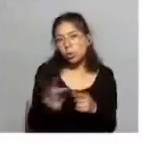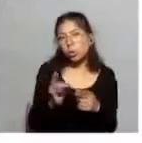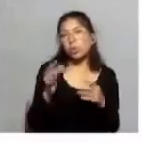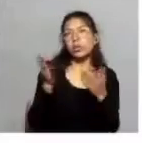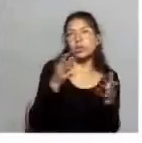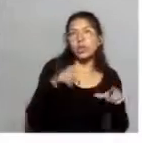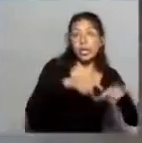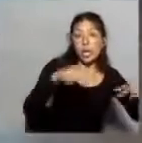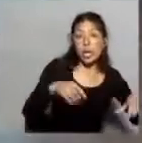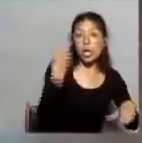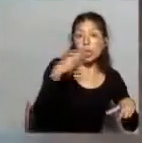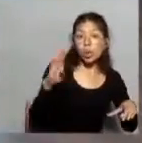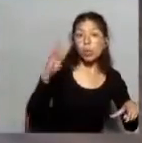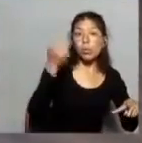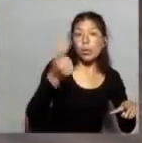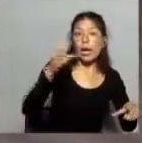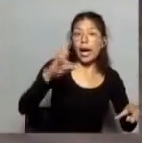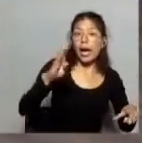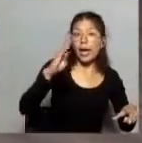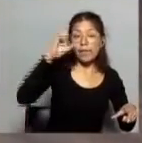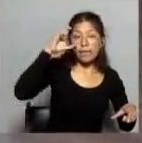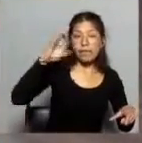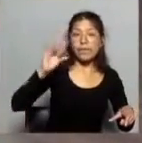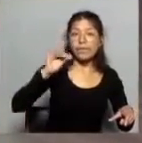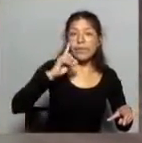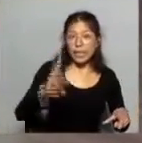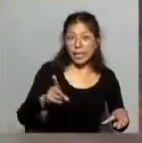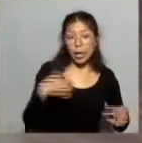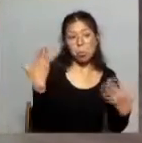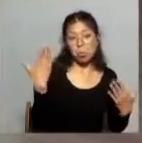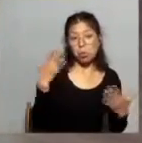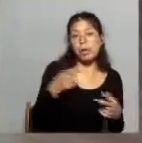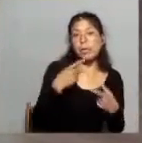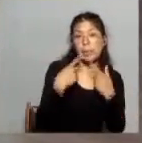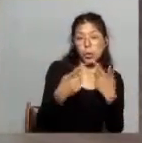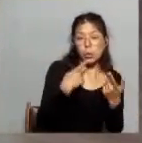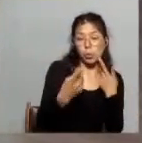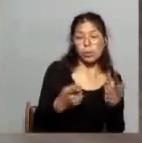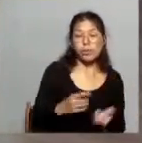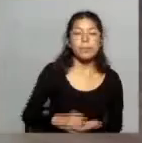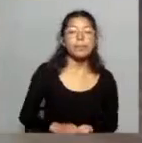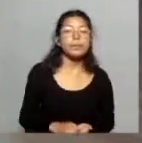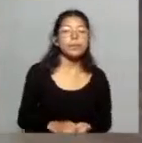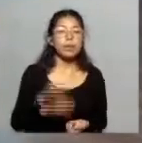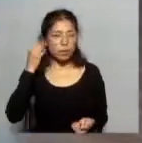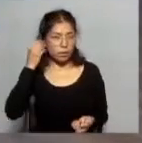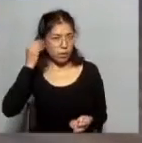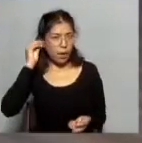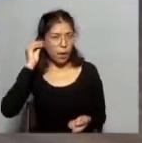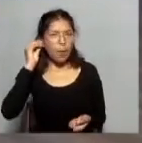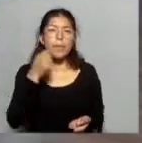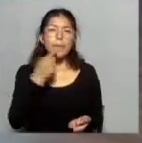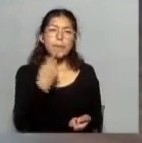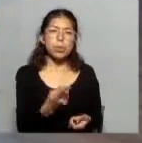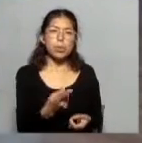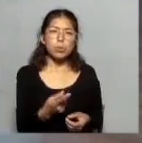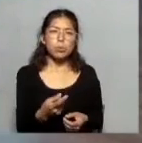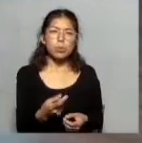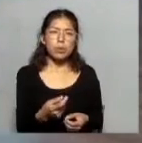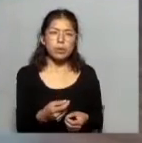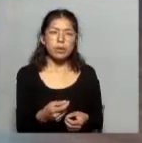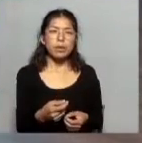desportivo alverdi Jorge En referencia a la extensión horaria quería preguntarte si una de las alternativas es ingresar antes